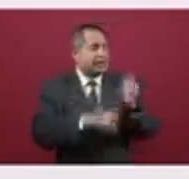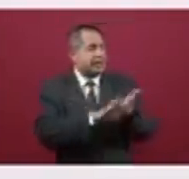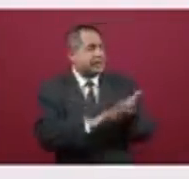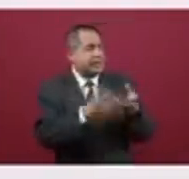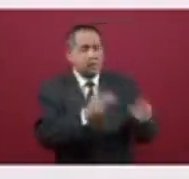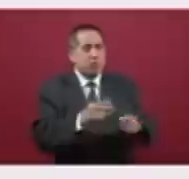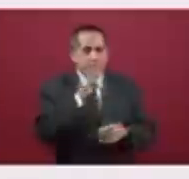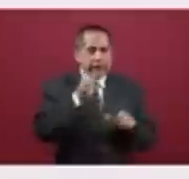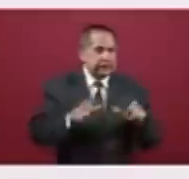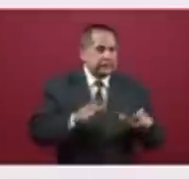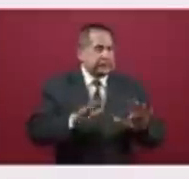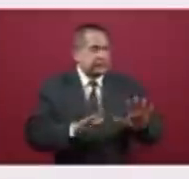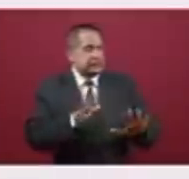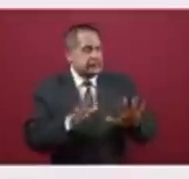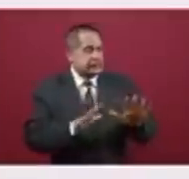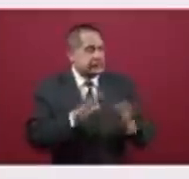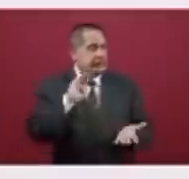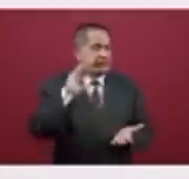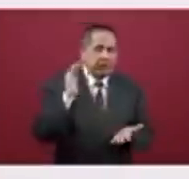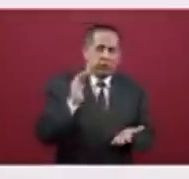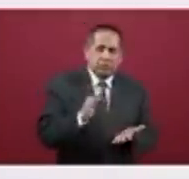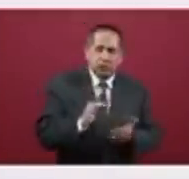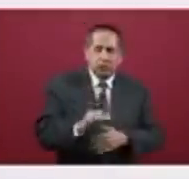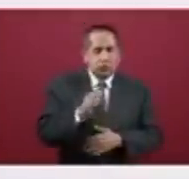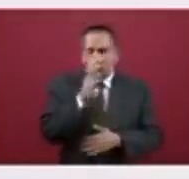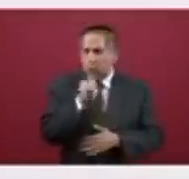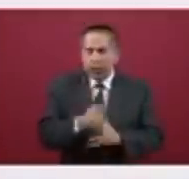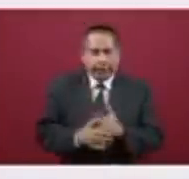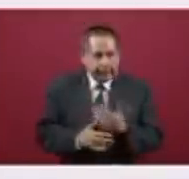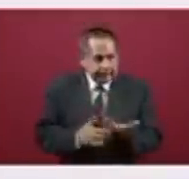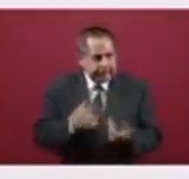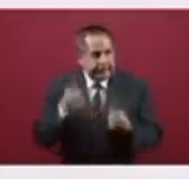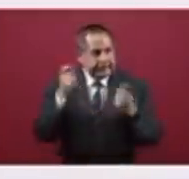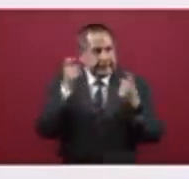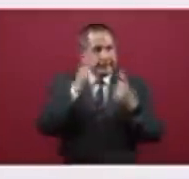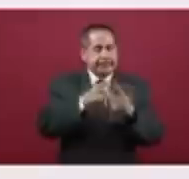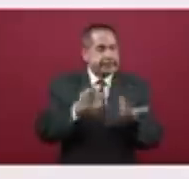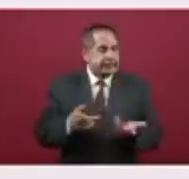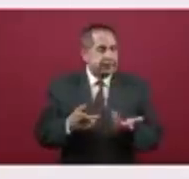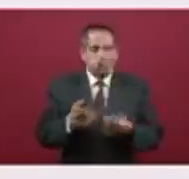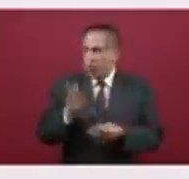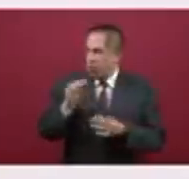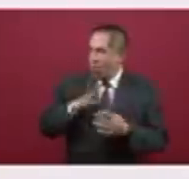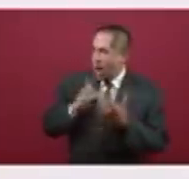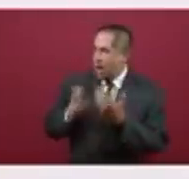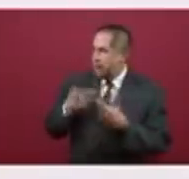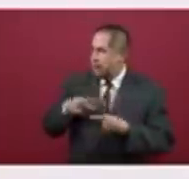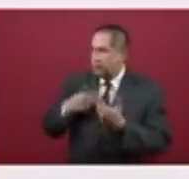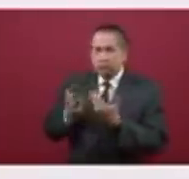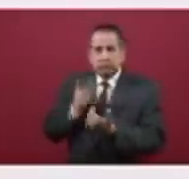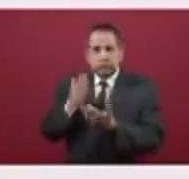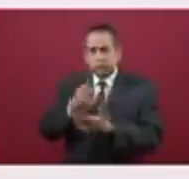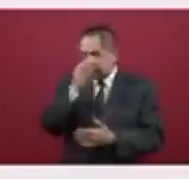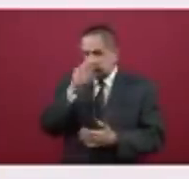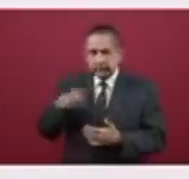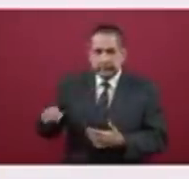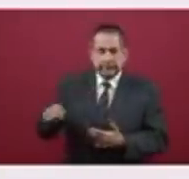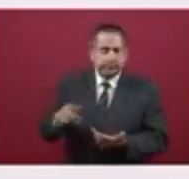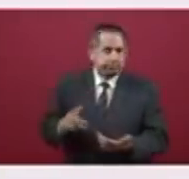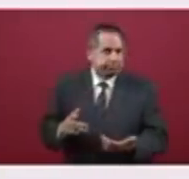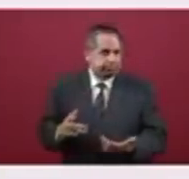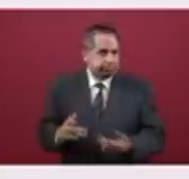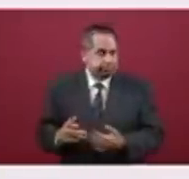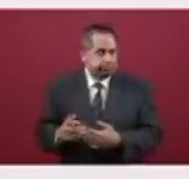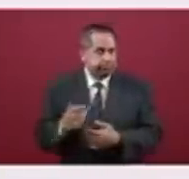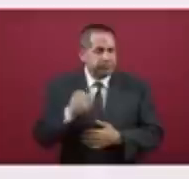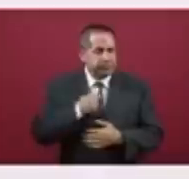no reducirla significativamente como lo deseamos digo esto